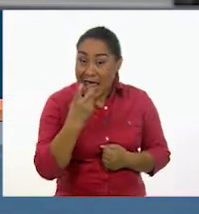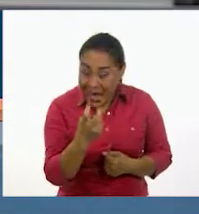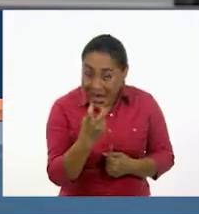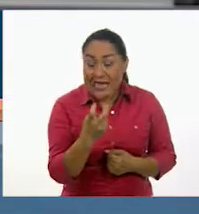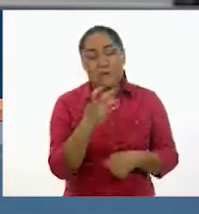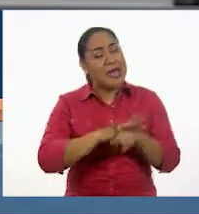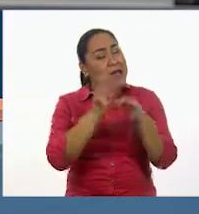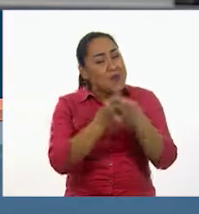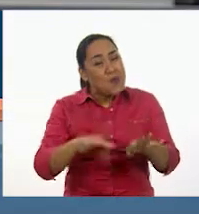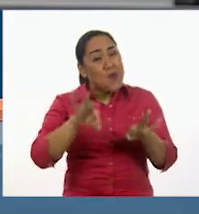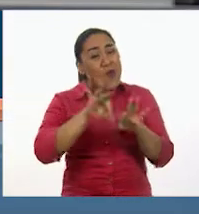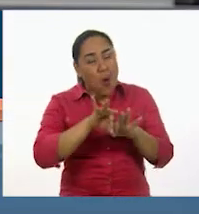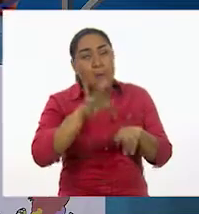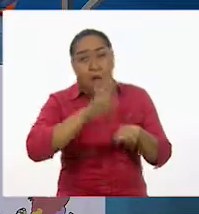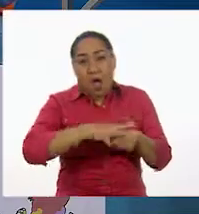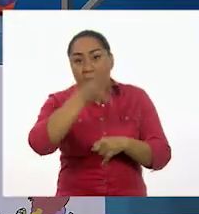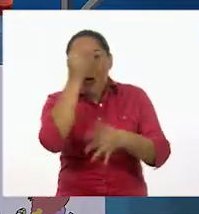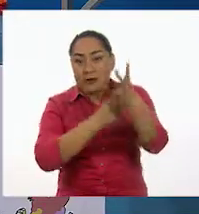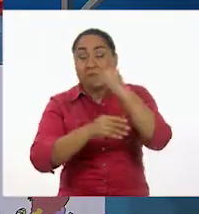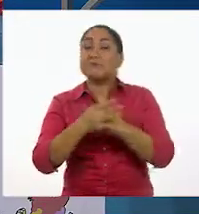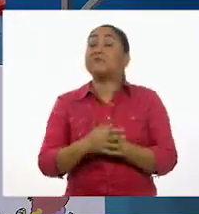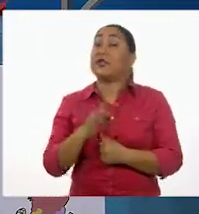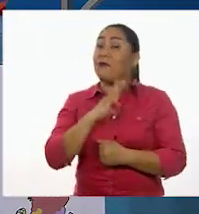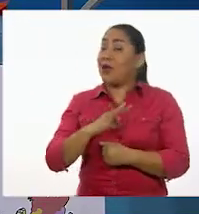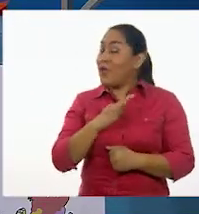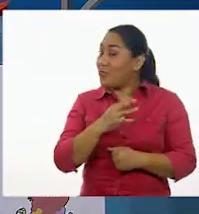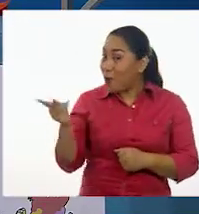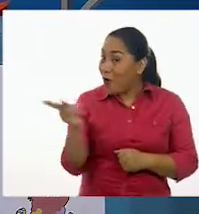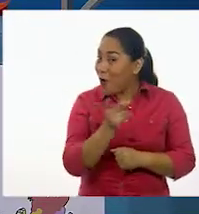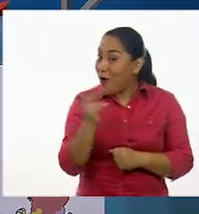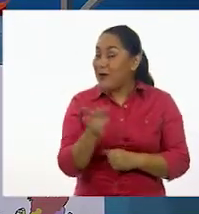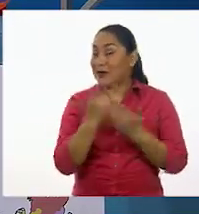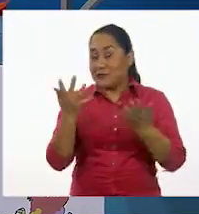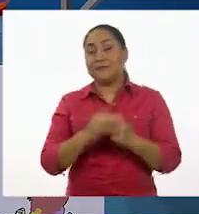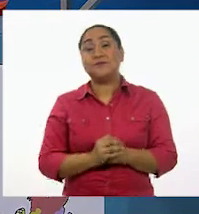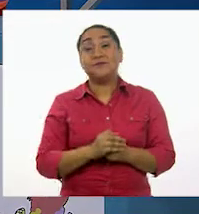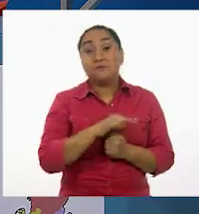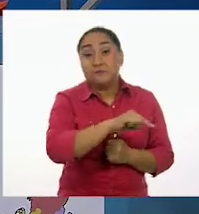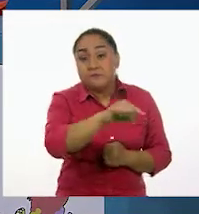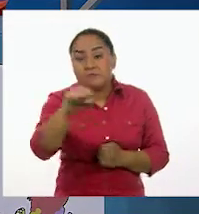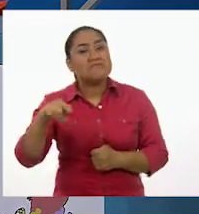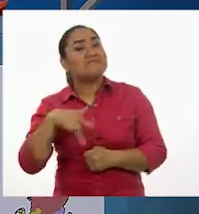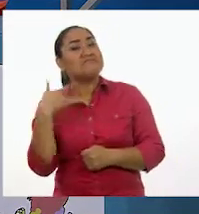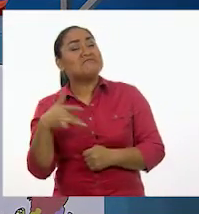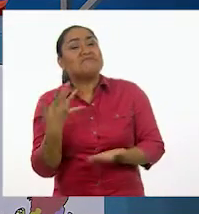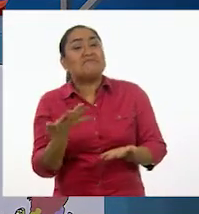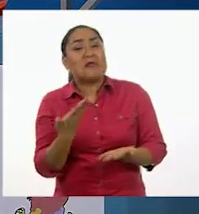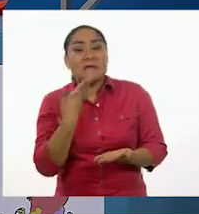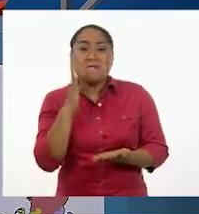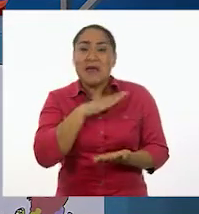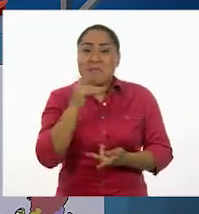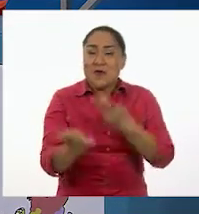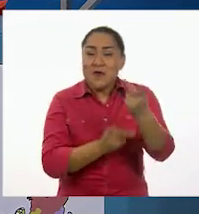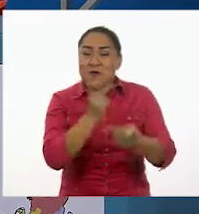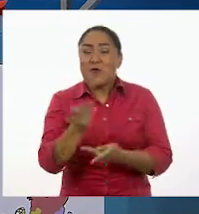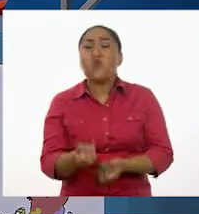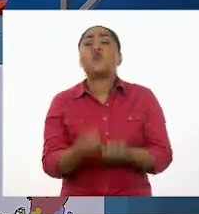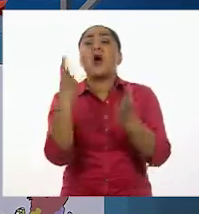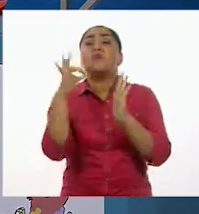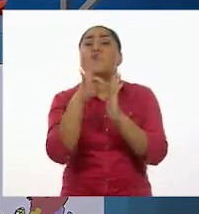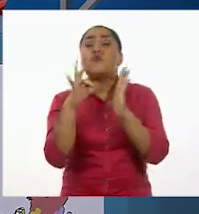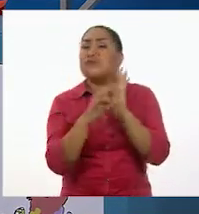objetivo principal. Felicidades a los dos entonces. Y a ustedes en casa, ¿cómo les fue con las preguntas? ¿Cuántos puntos